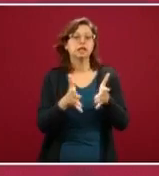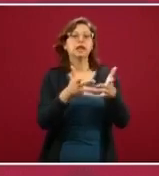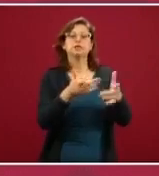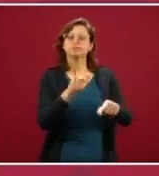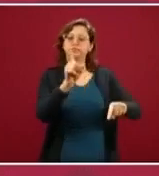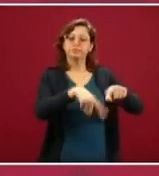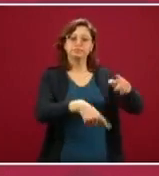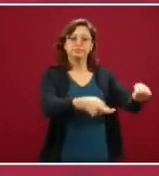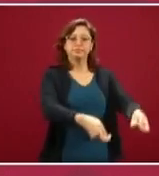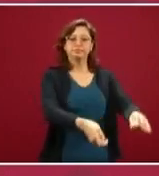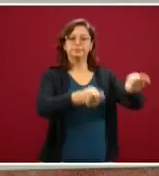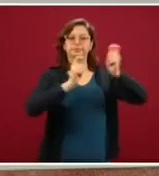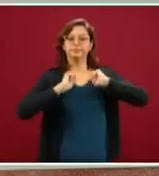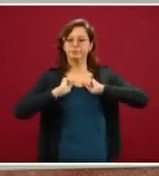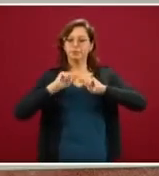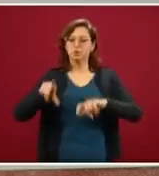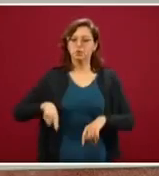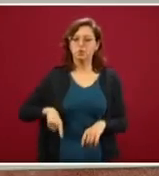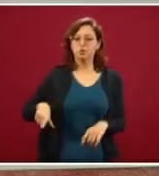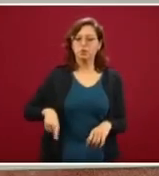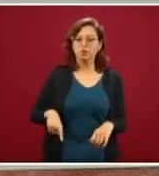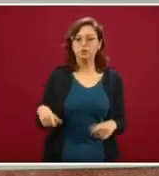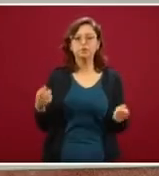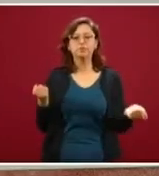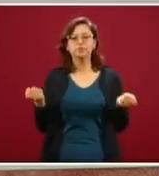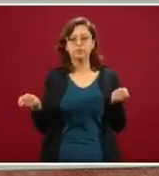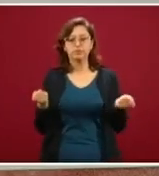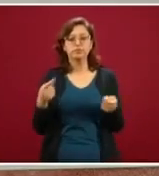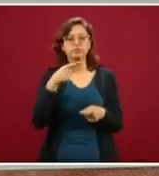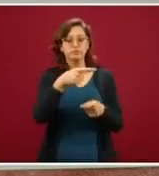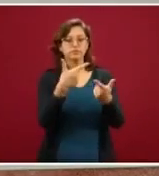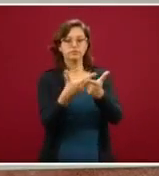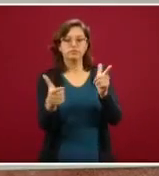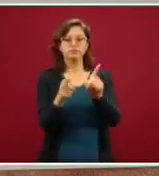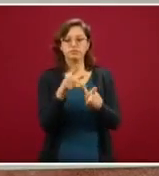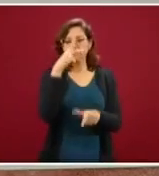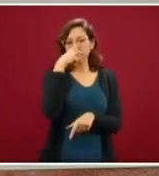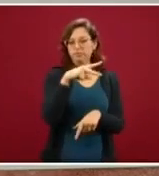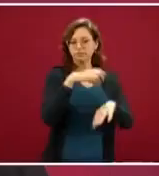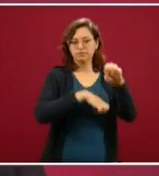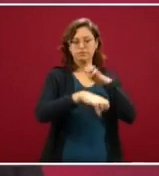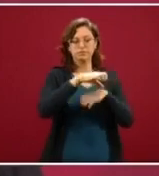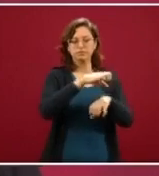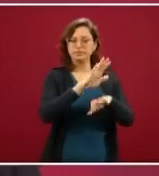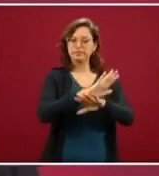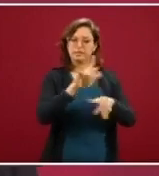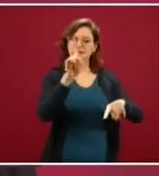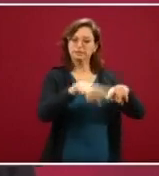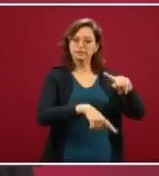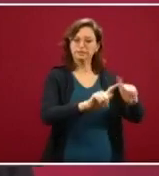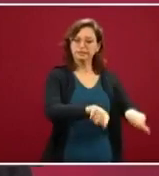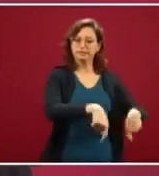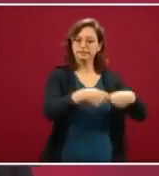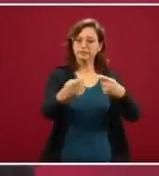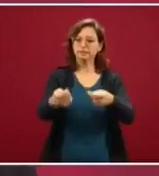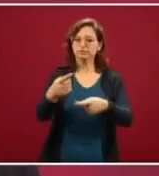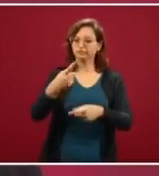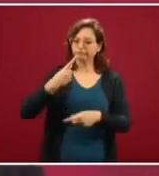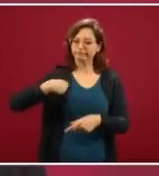concesión, el Grupo México entregó la concesión con ese